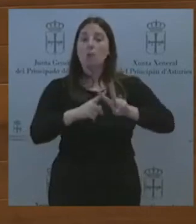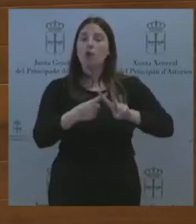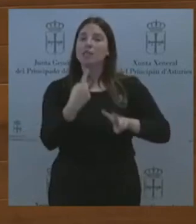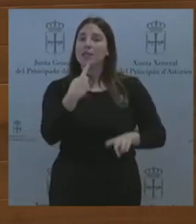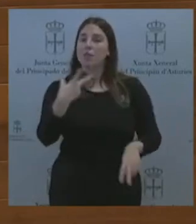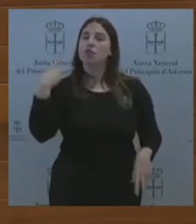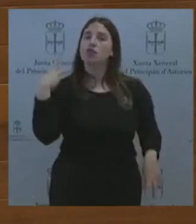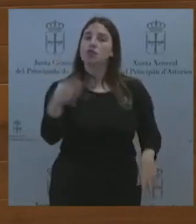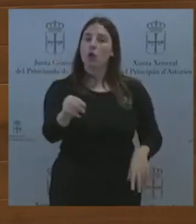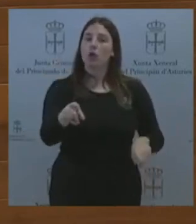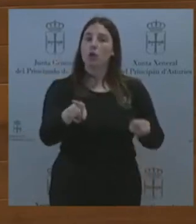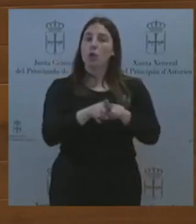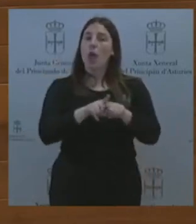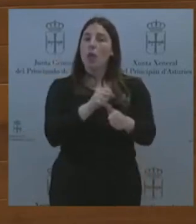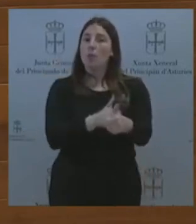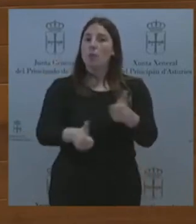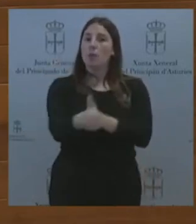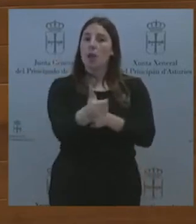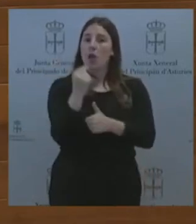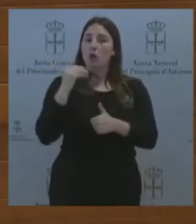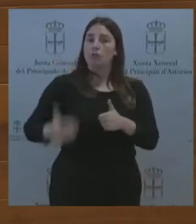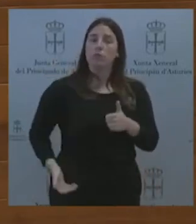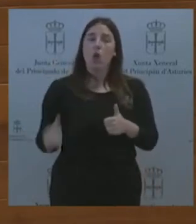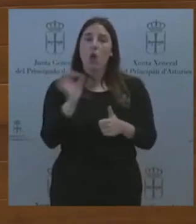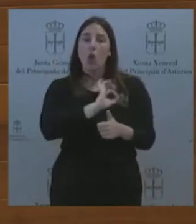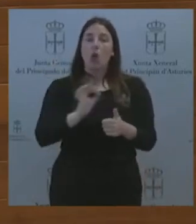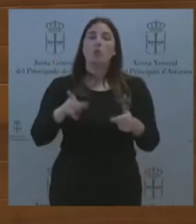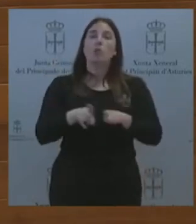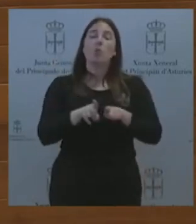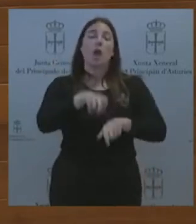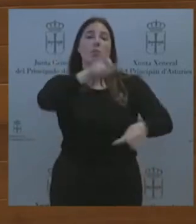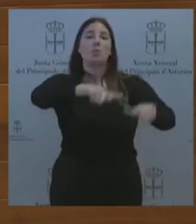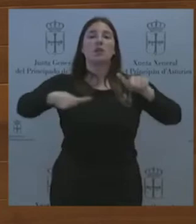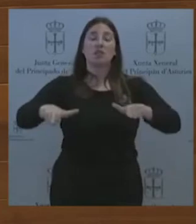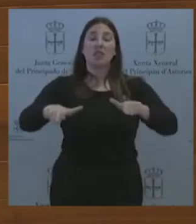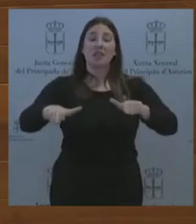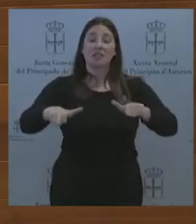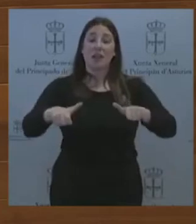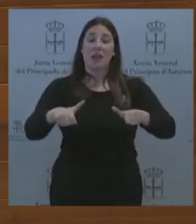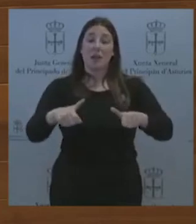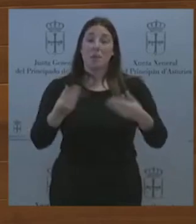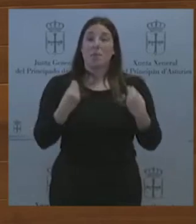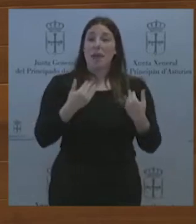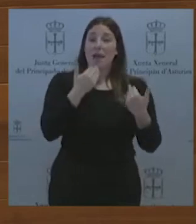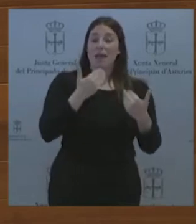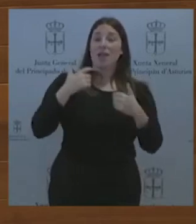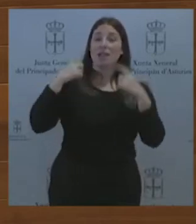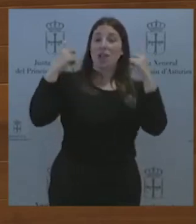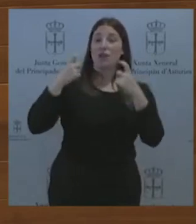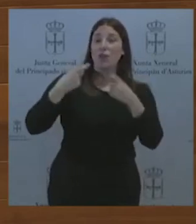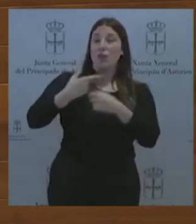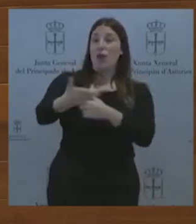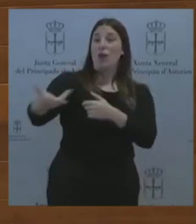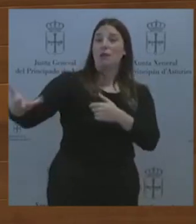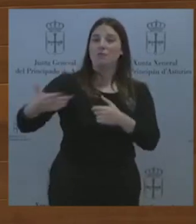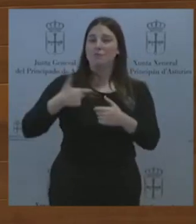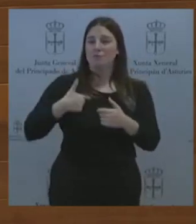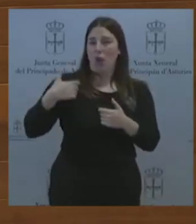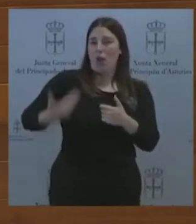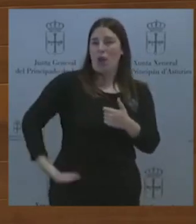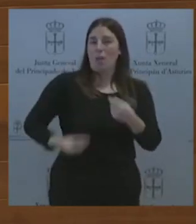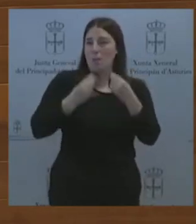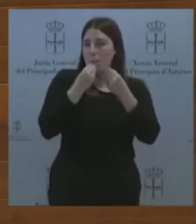estómagos agradecidos que viven del esfuerzo de los pocos asturianos que tenemos la suerte de trabajar. Como no, el